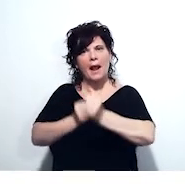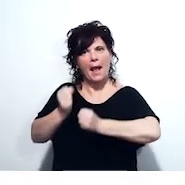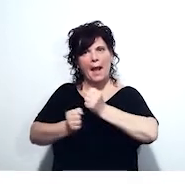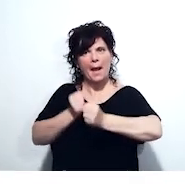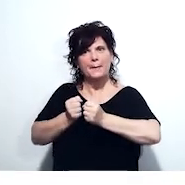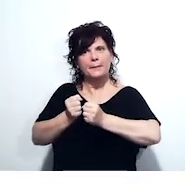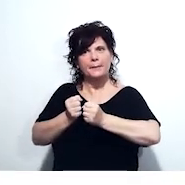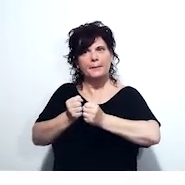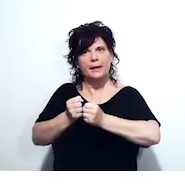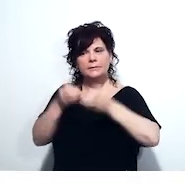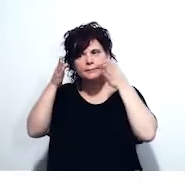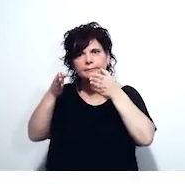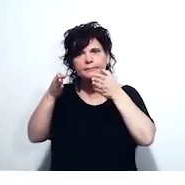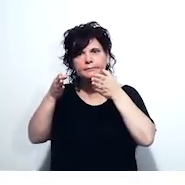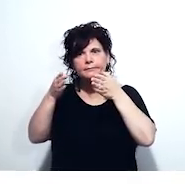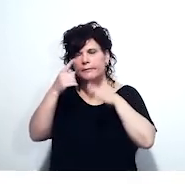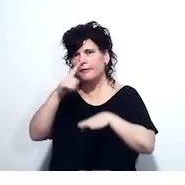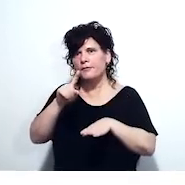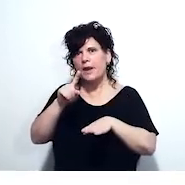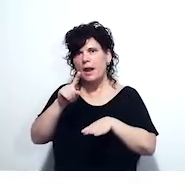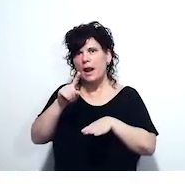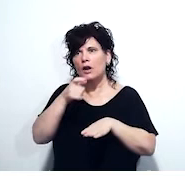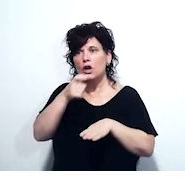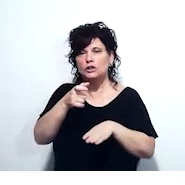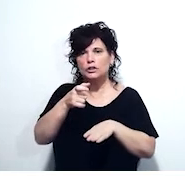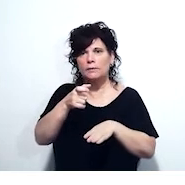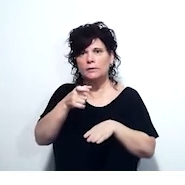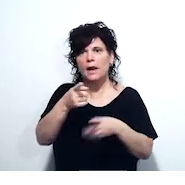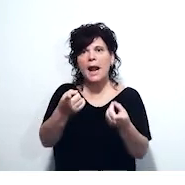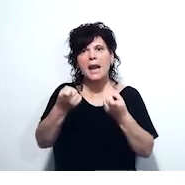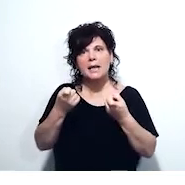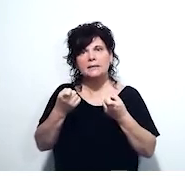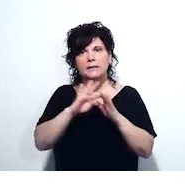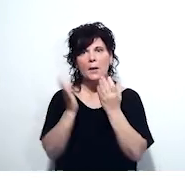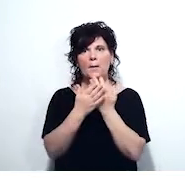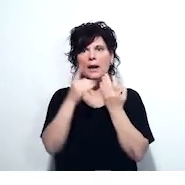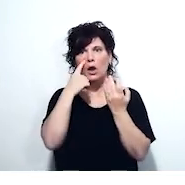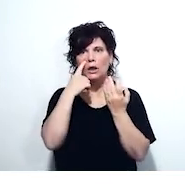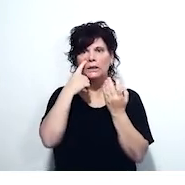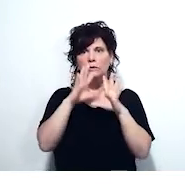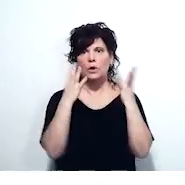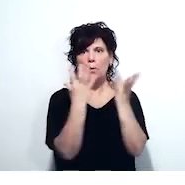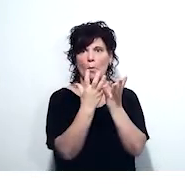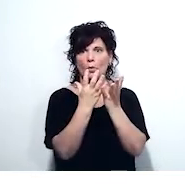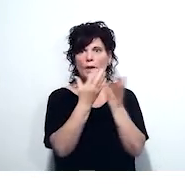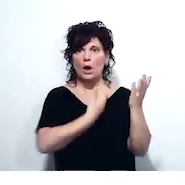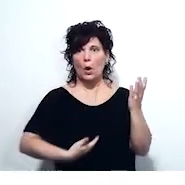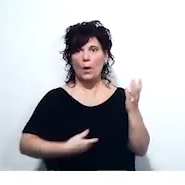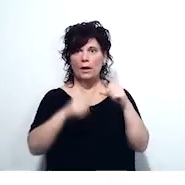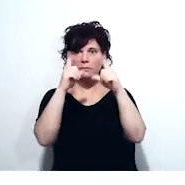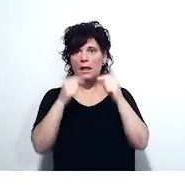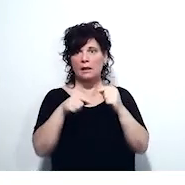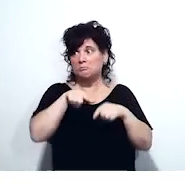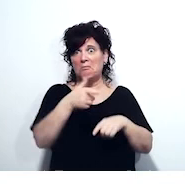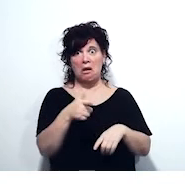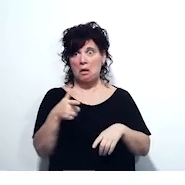empresas para prestar atención a esto. Y finalmente marco estos dos conceptos: necesidad de un nuevo marco institucional mundial sobre gobernanza de datos, que